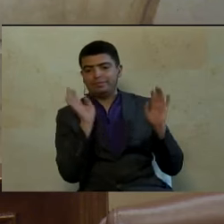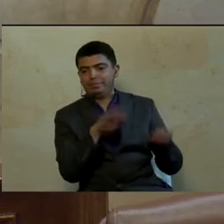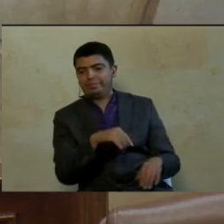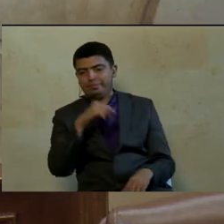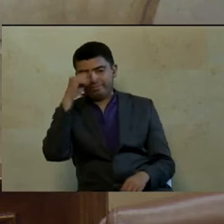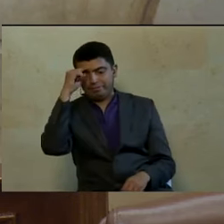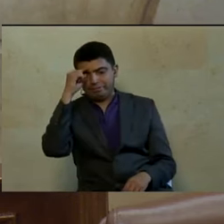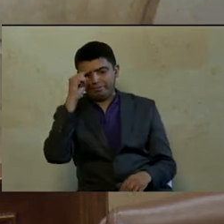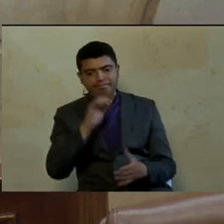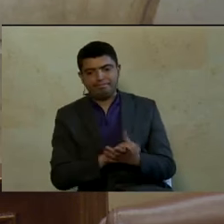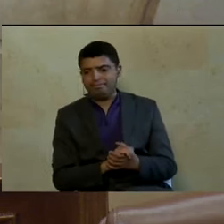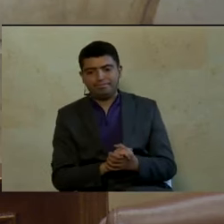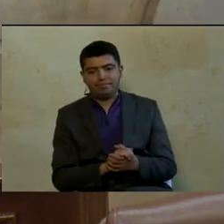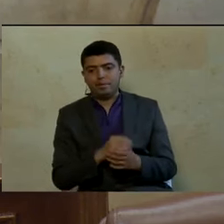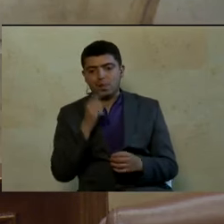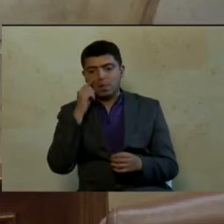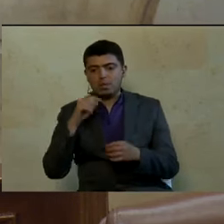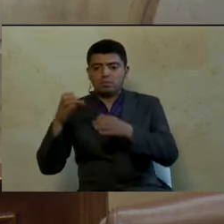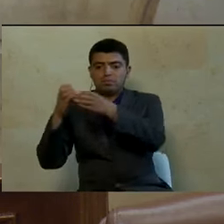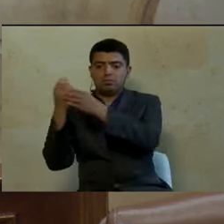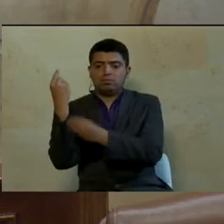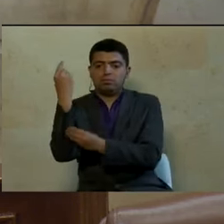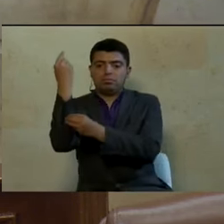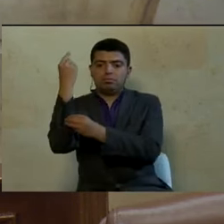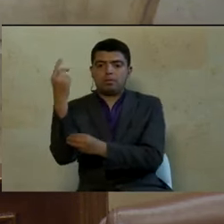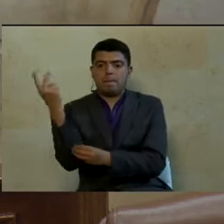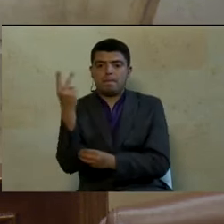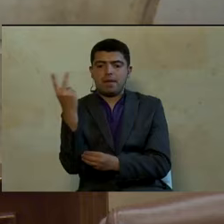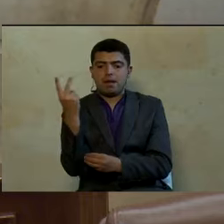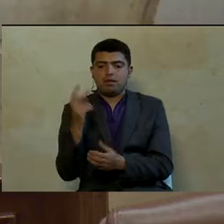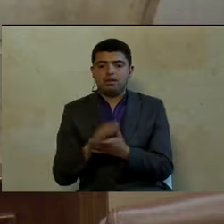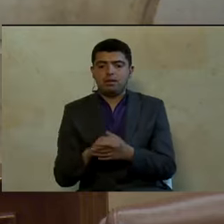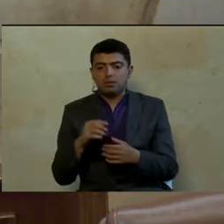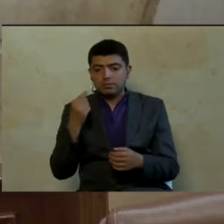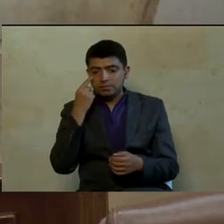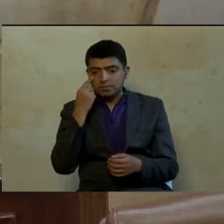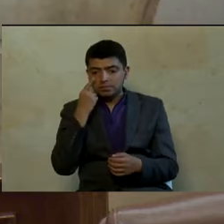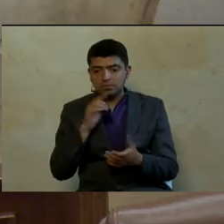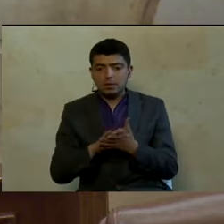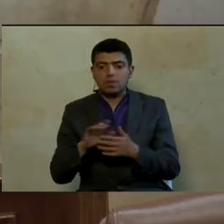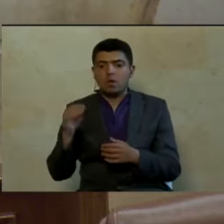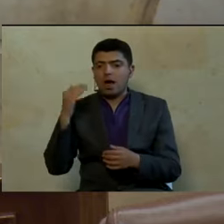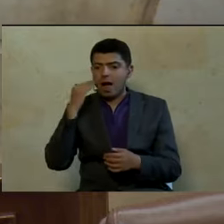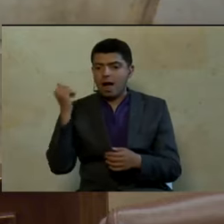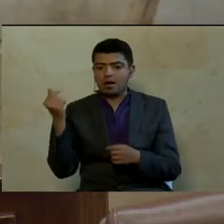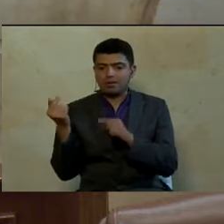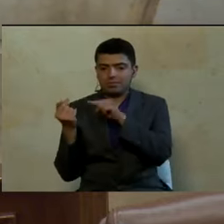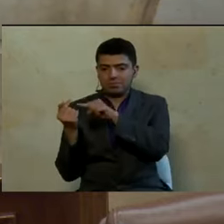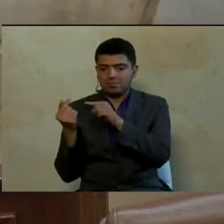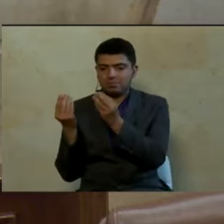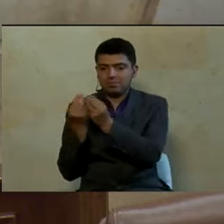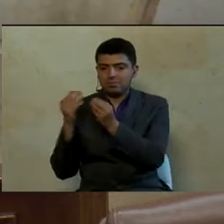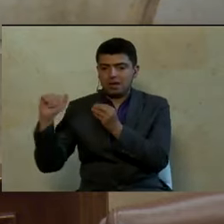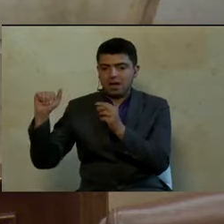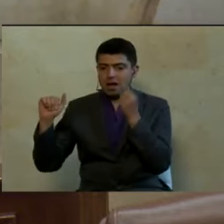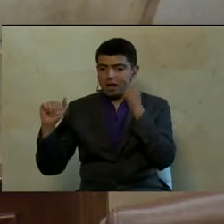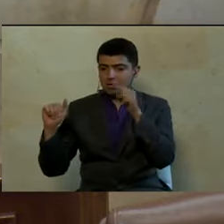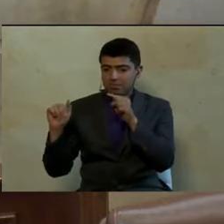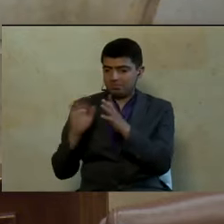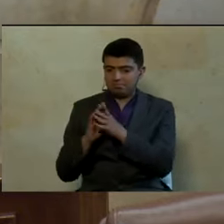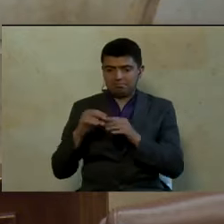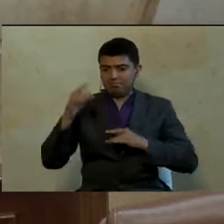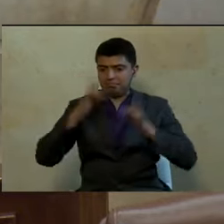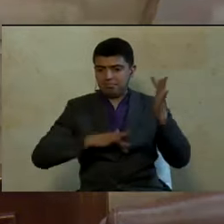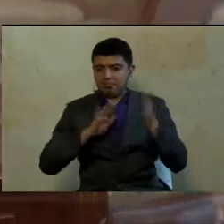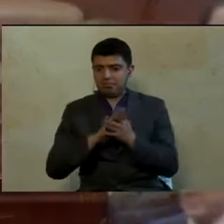compañeros del partido verde verde que su compañera nada tiene que ver en esta posición que yo estoy fijando Muchas gracias